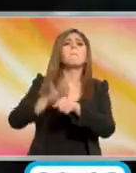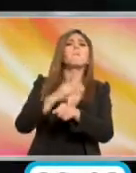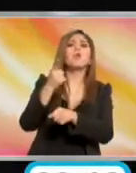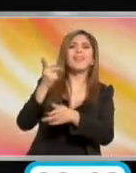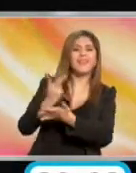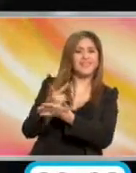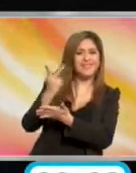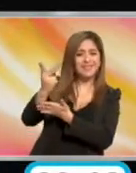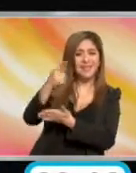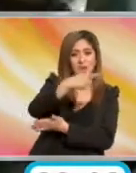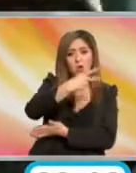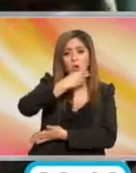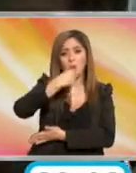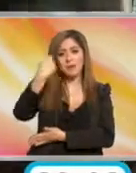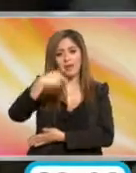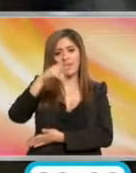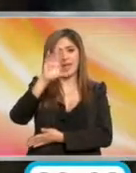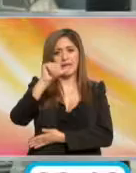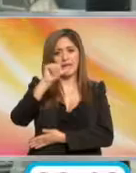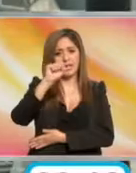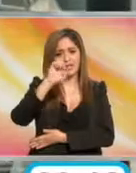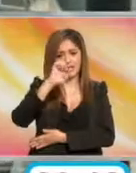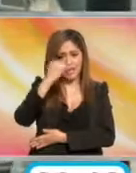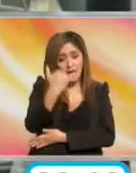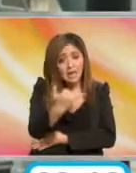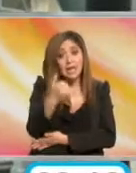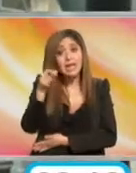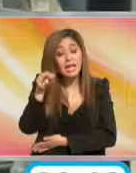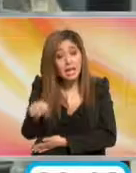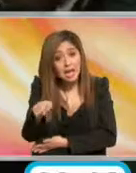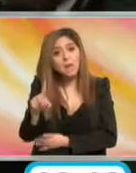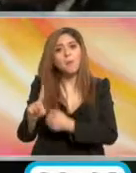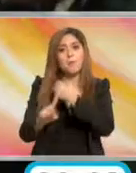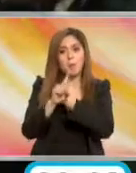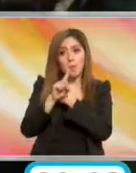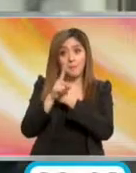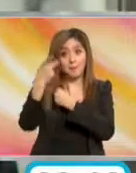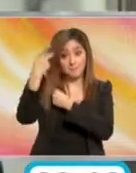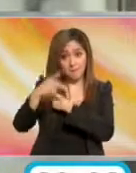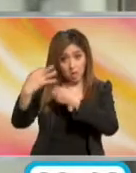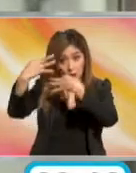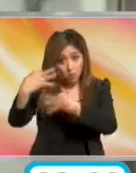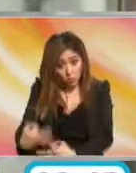porque Casey Affleck tiene un problema, no hubo una acusación formal